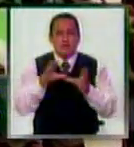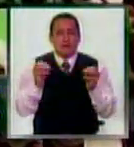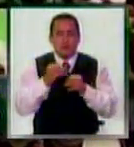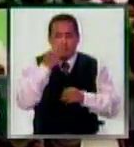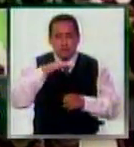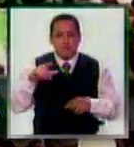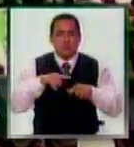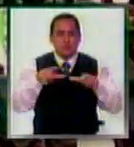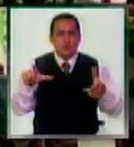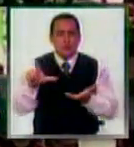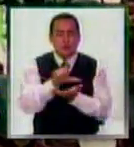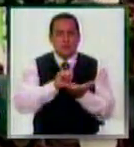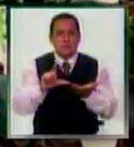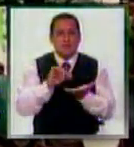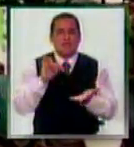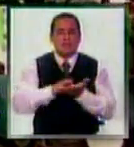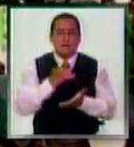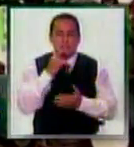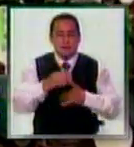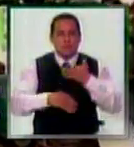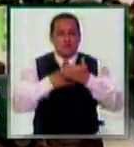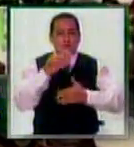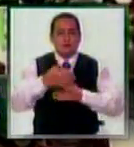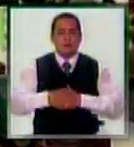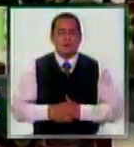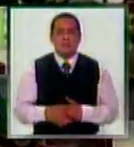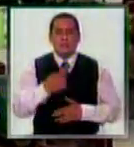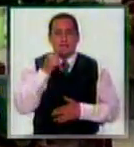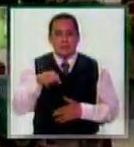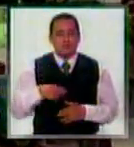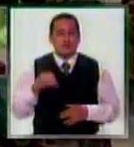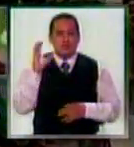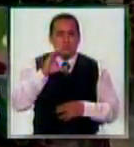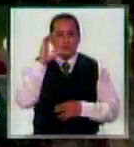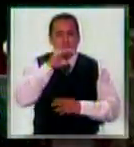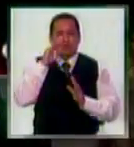Lucanamarca pues está muy acrecentada y esto se busca disminuir.